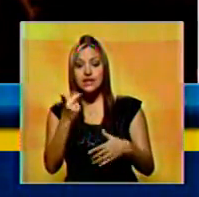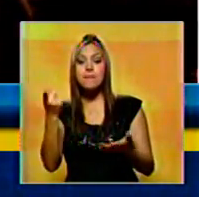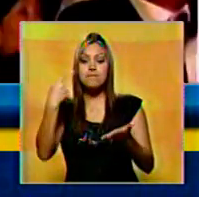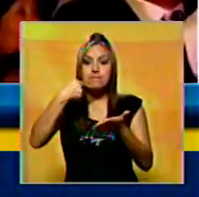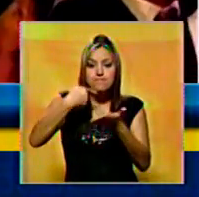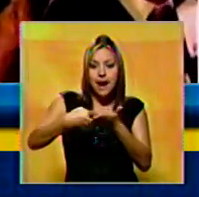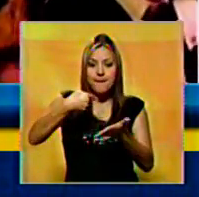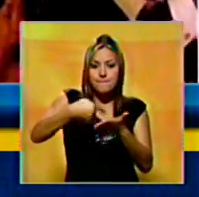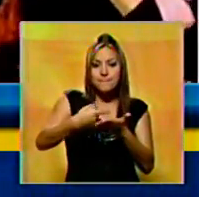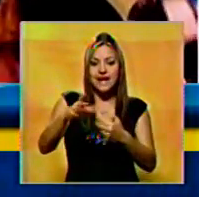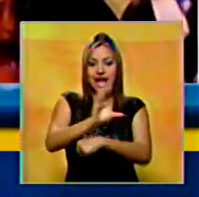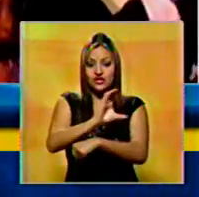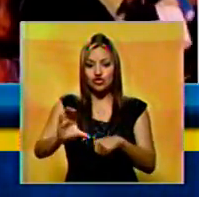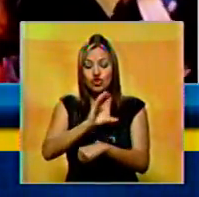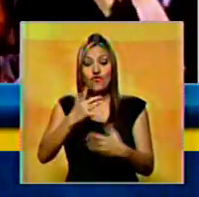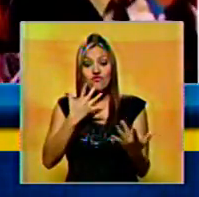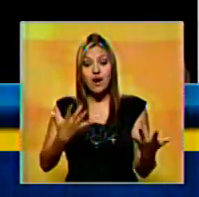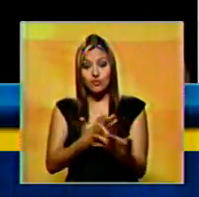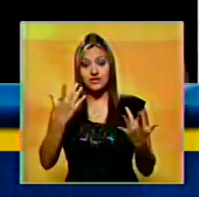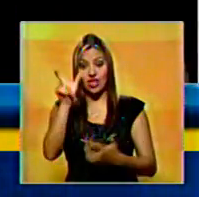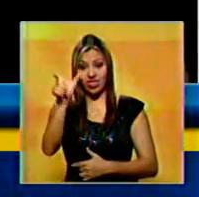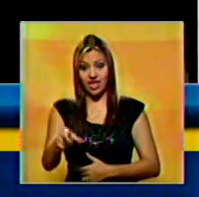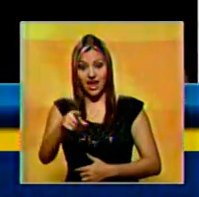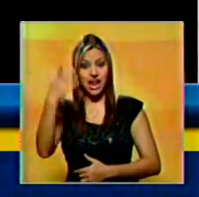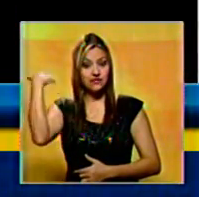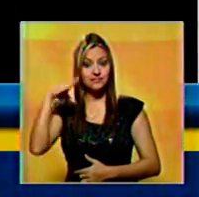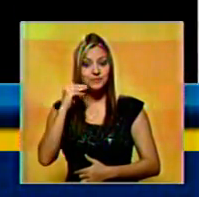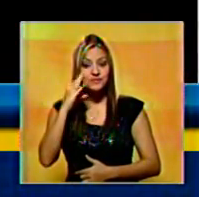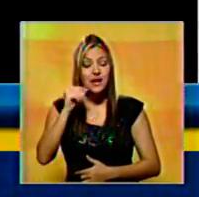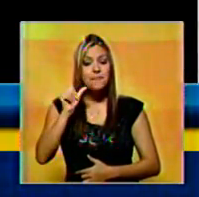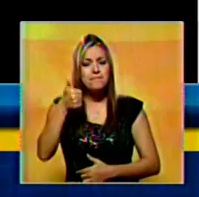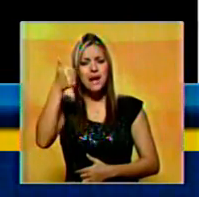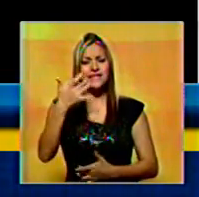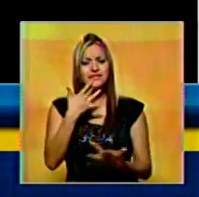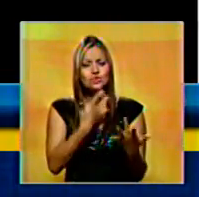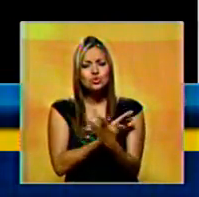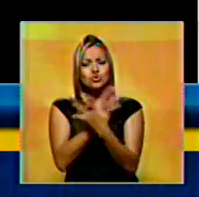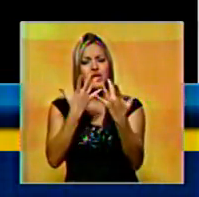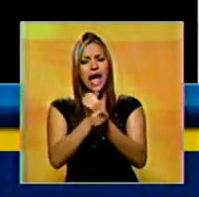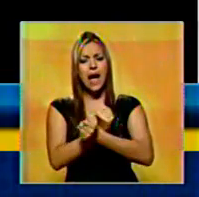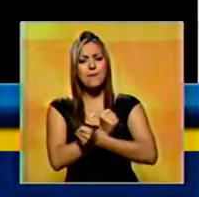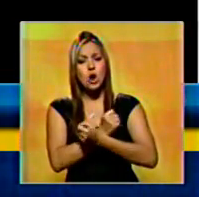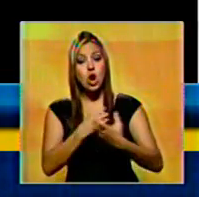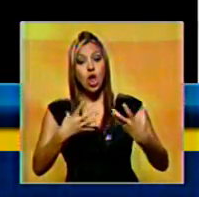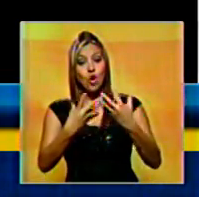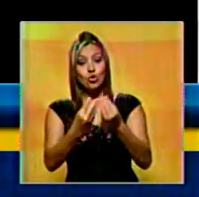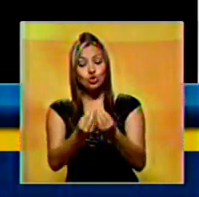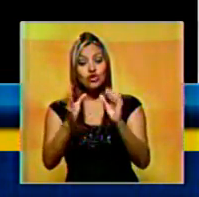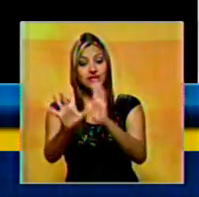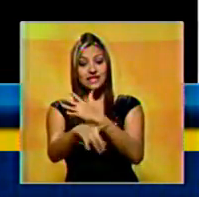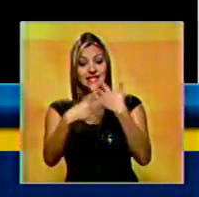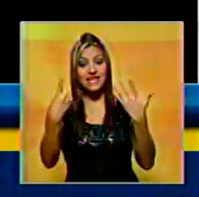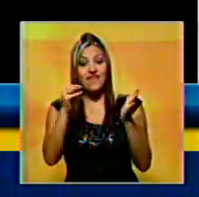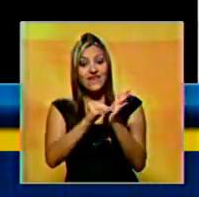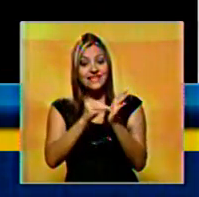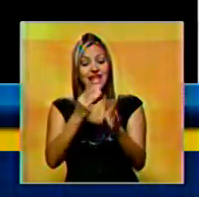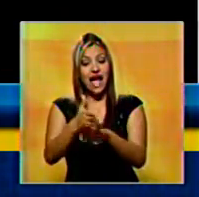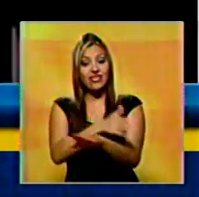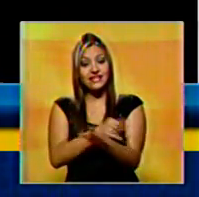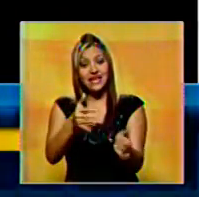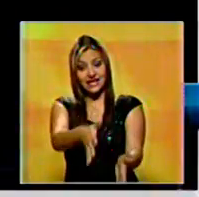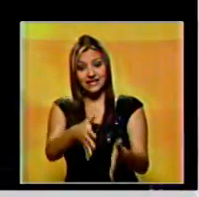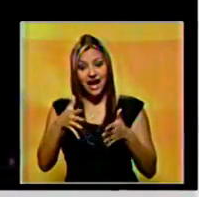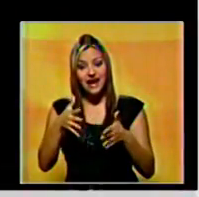canciones exitosas de su repertorio. Bocelli interpreta algunos de los más famosos éxitos de amor en compañía del 16 veces ganador del premio